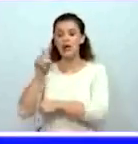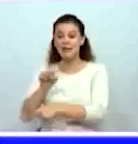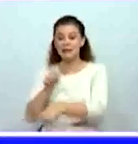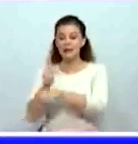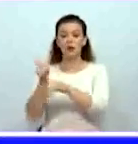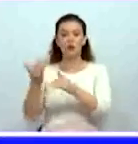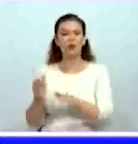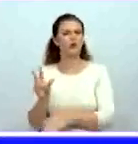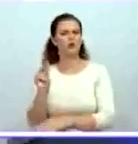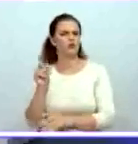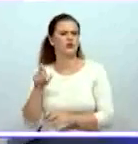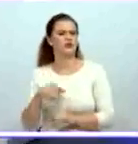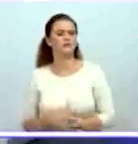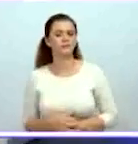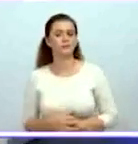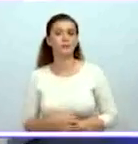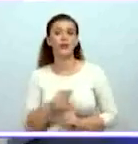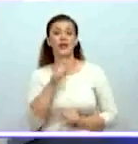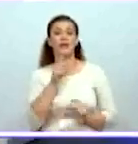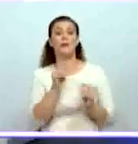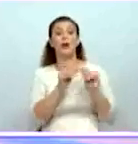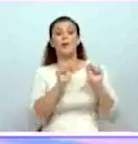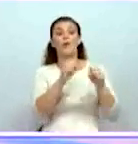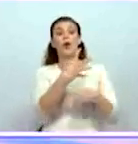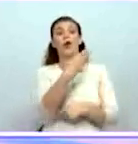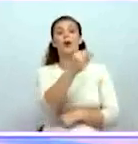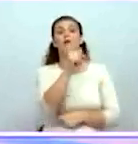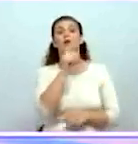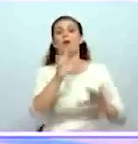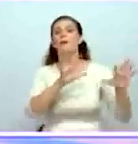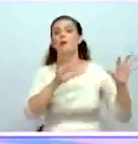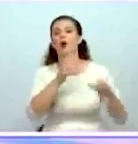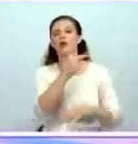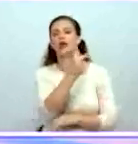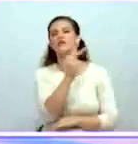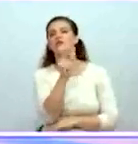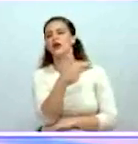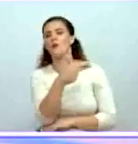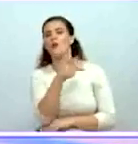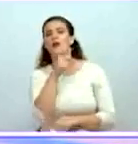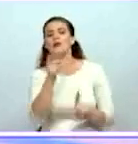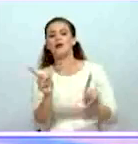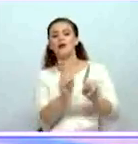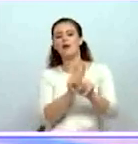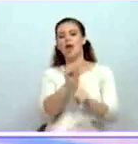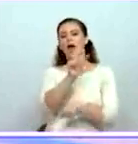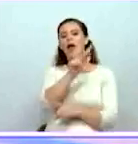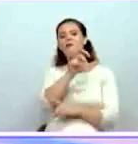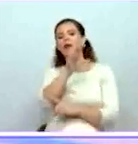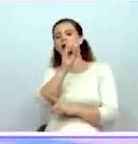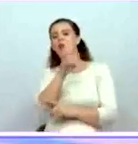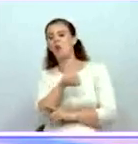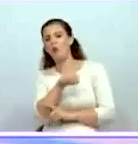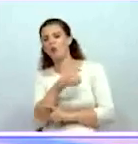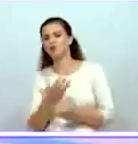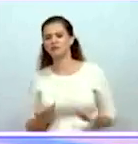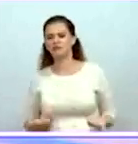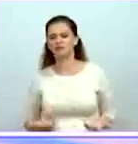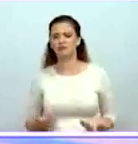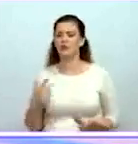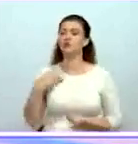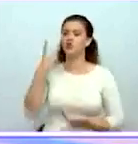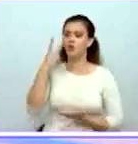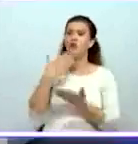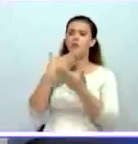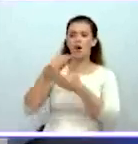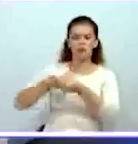jugador. Es más, el que hay más posibilidad que se vaya es el portero, Kevin. Y el que está atrás es Alvarado. O sea, y luego incluso lo otro. Yo veo como